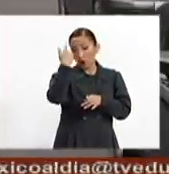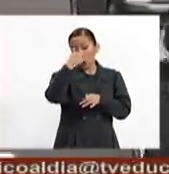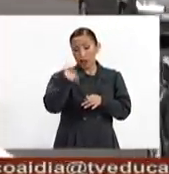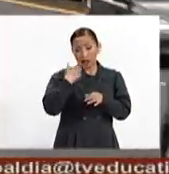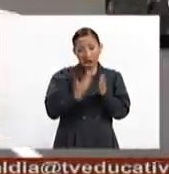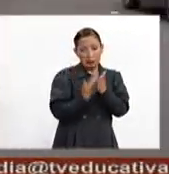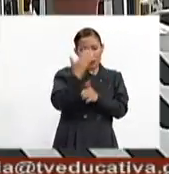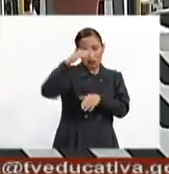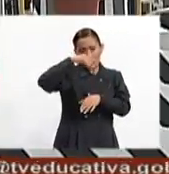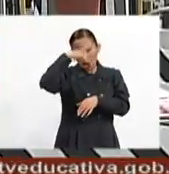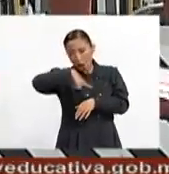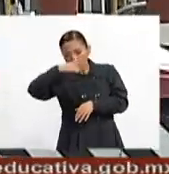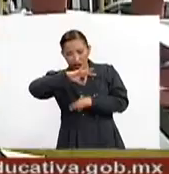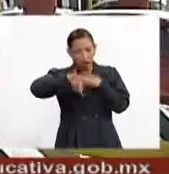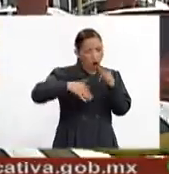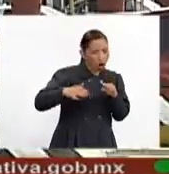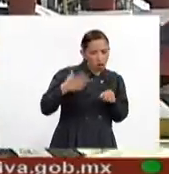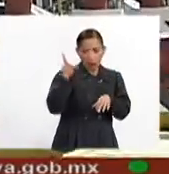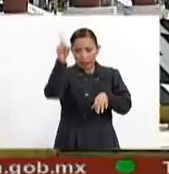Y